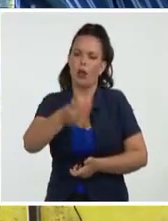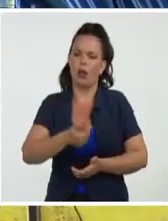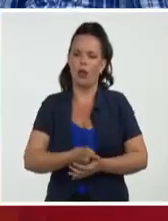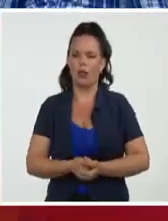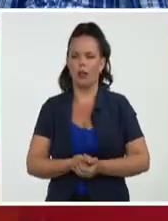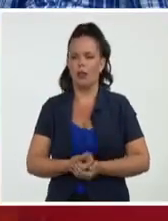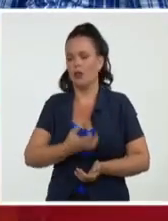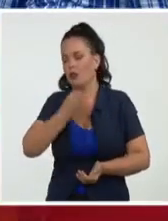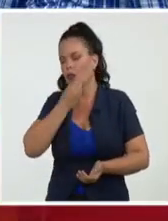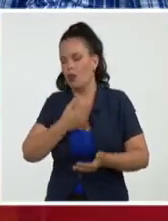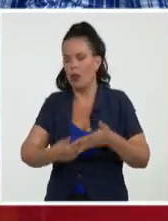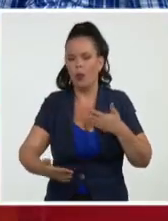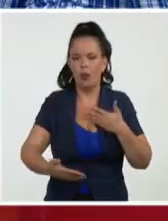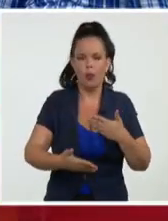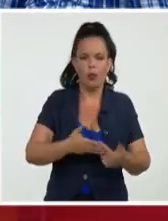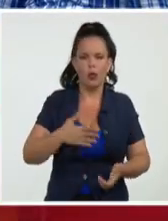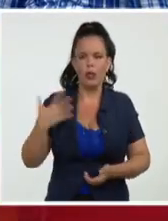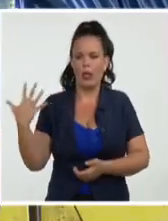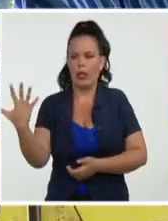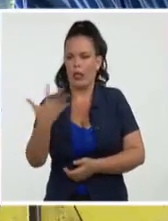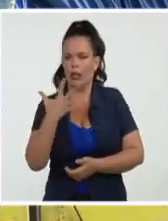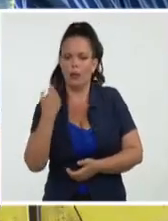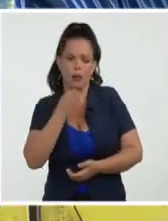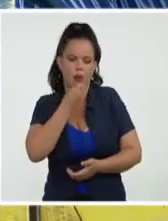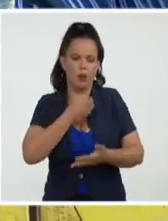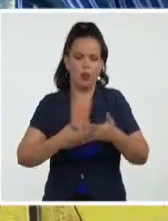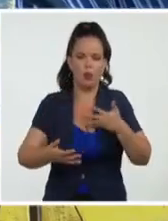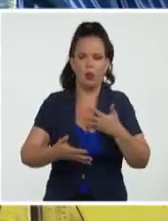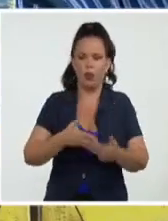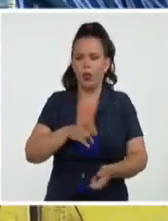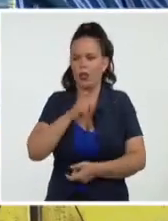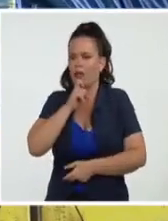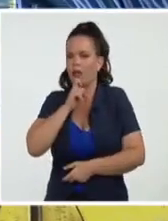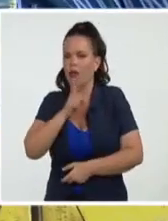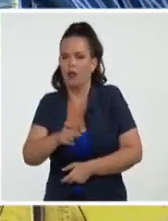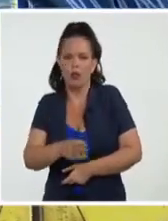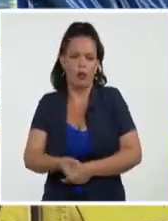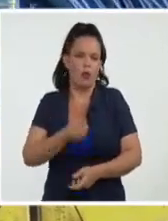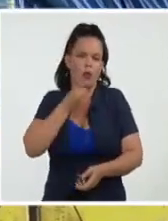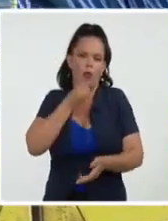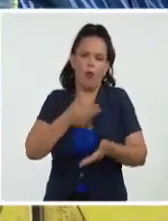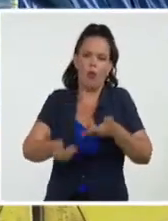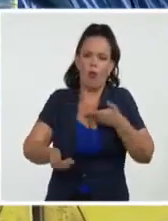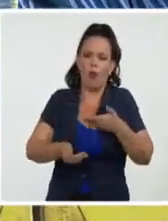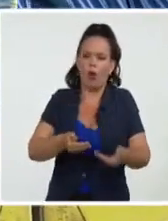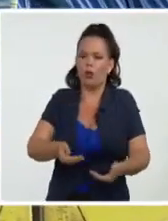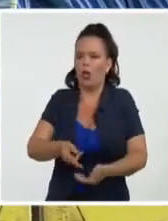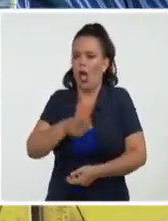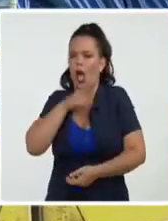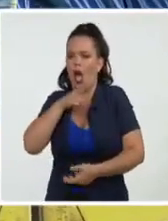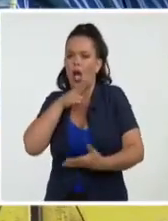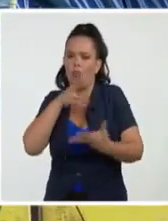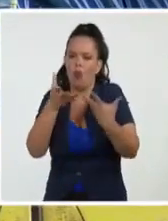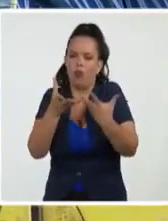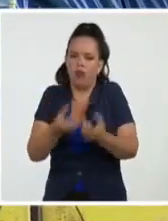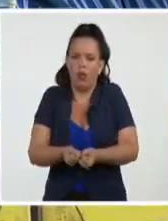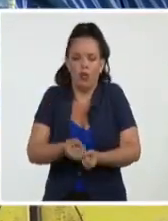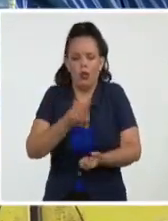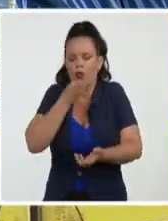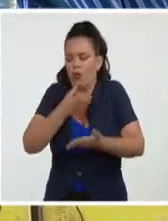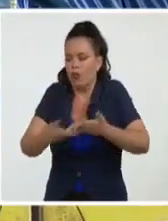aire, contra marea, contra sequía, contra plaga, contra cambio